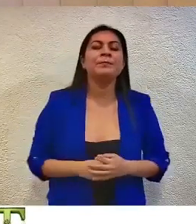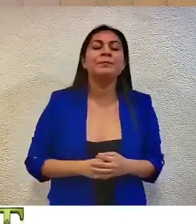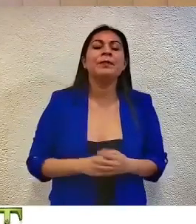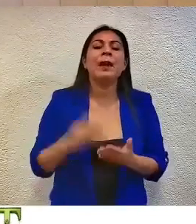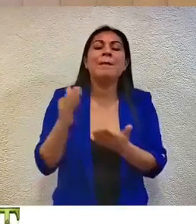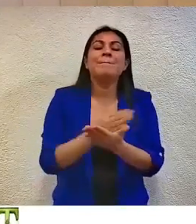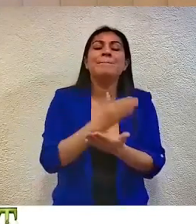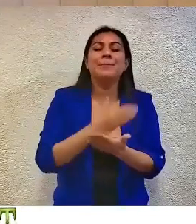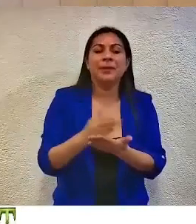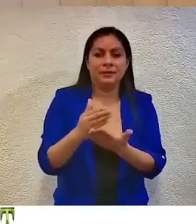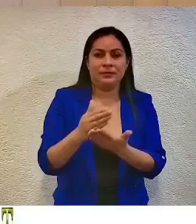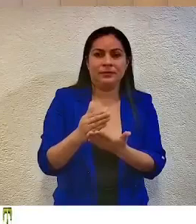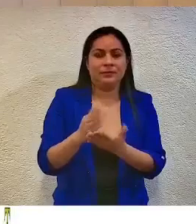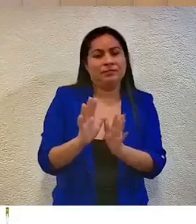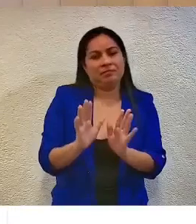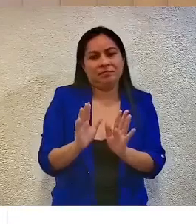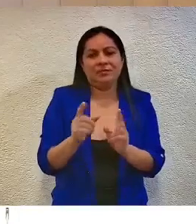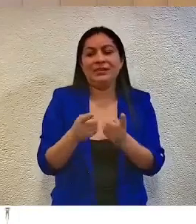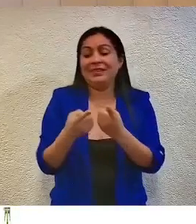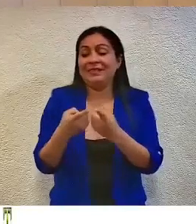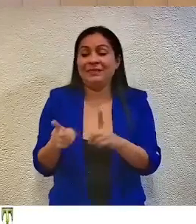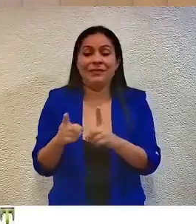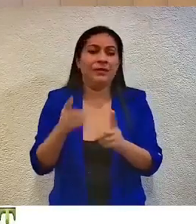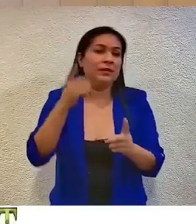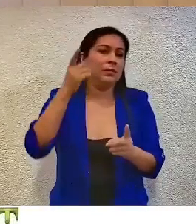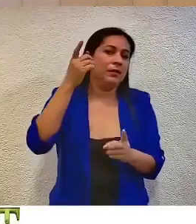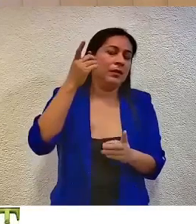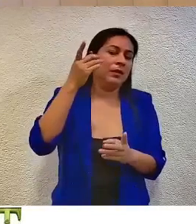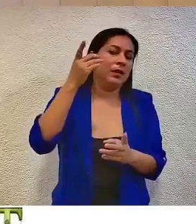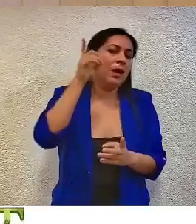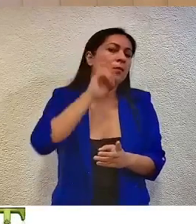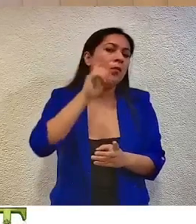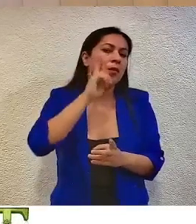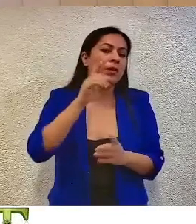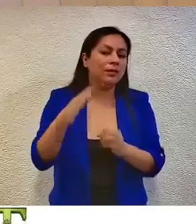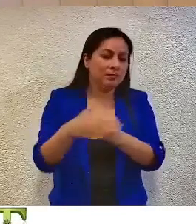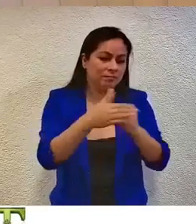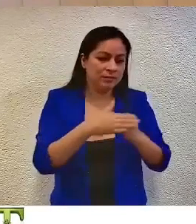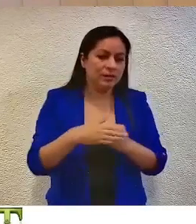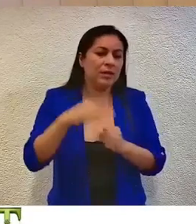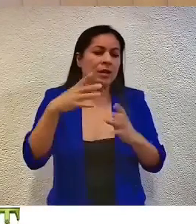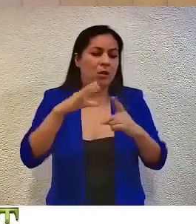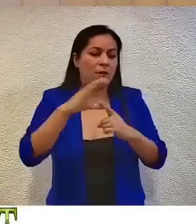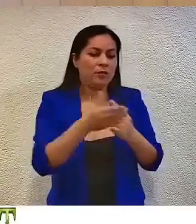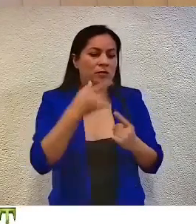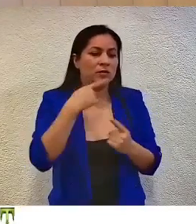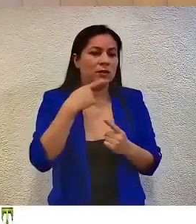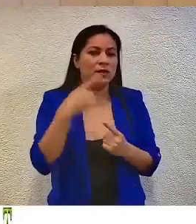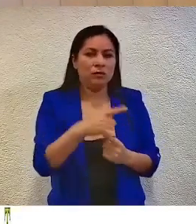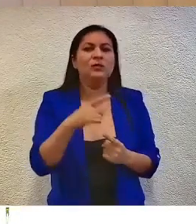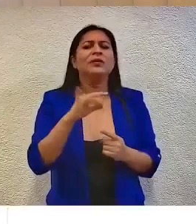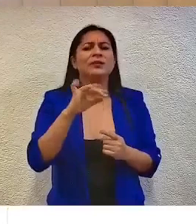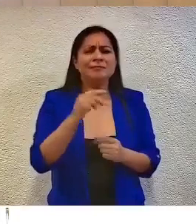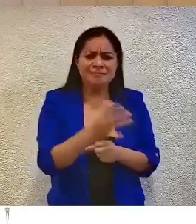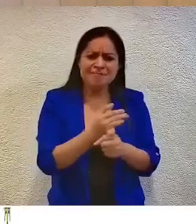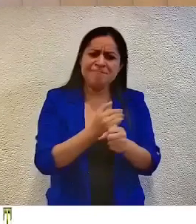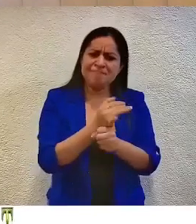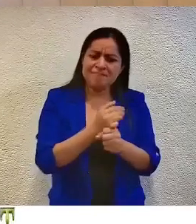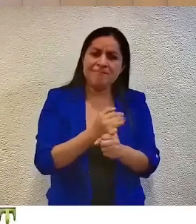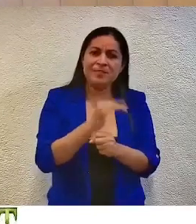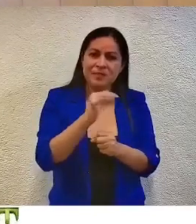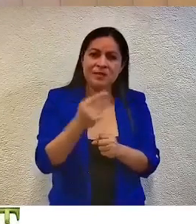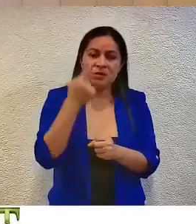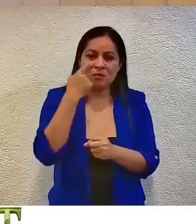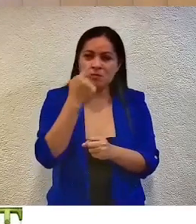Por otra parte, contrario a lo sostenido por la apelante, este tribunal advierte que la Comisión de Quejas y Denuncias sí realizó su análisis con perspectiva